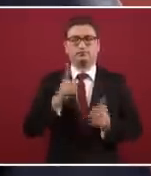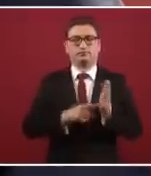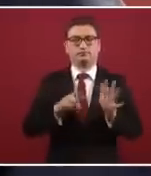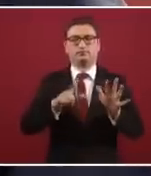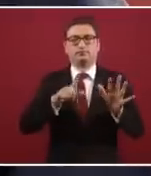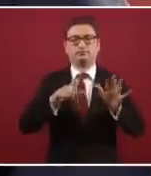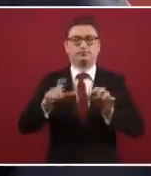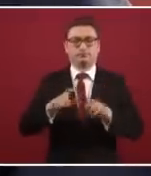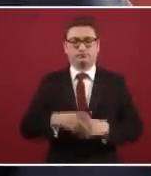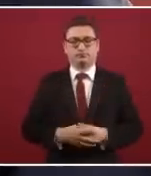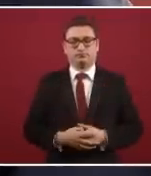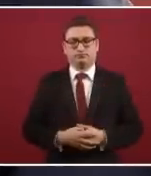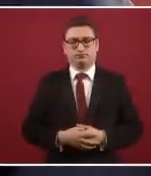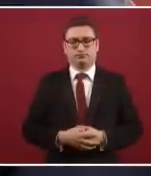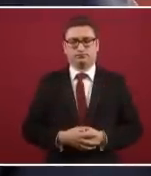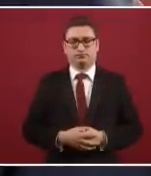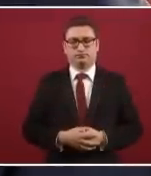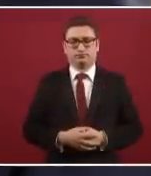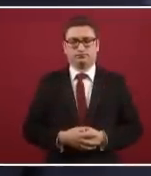1,700,000.